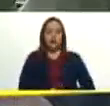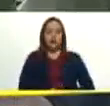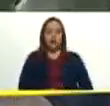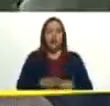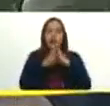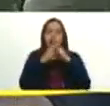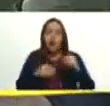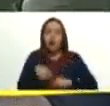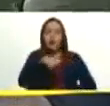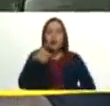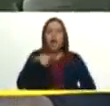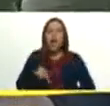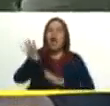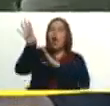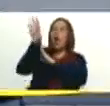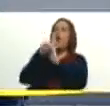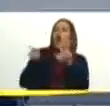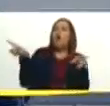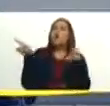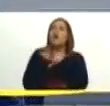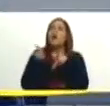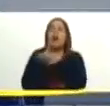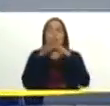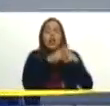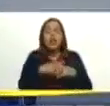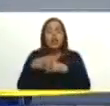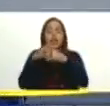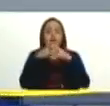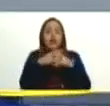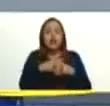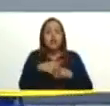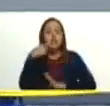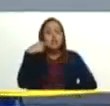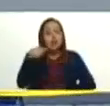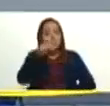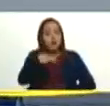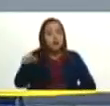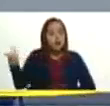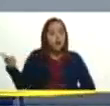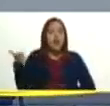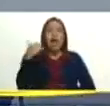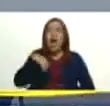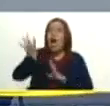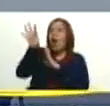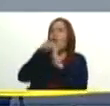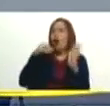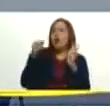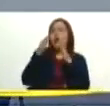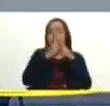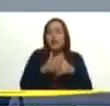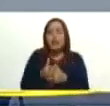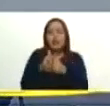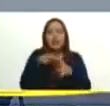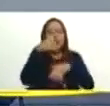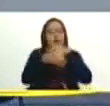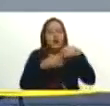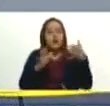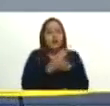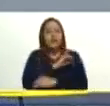Todos vamos a ser como Estados Unidos, lo decía Francis Fukuyama, que habló del fin de la historia.